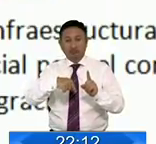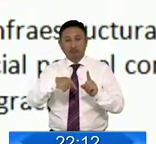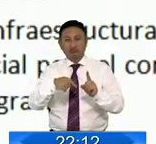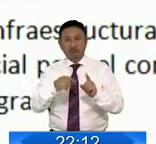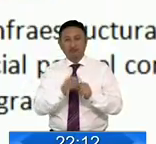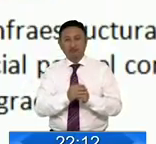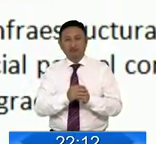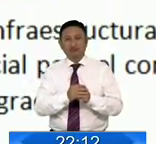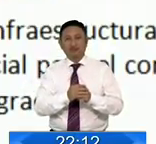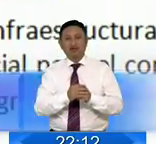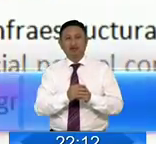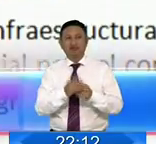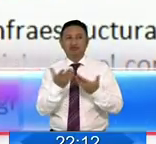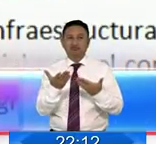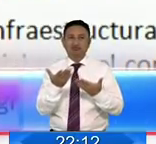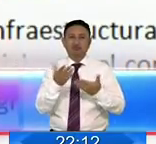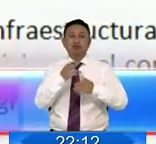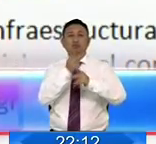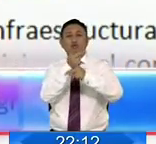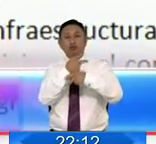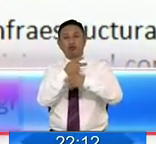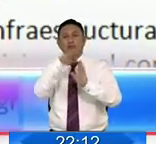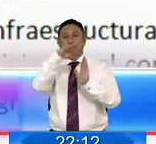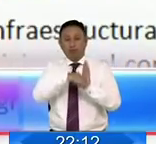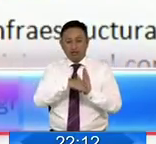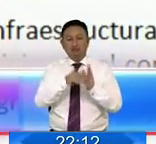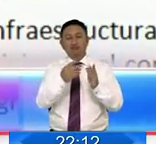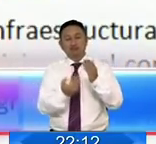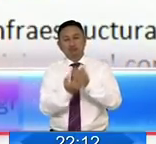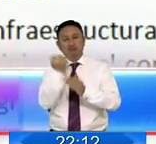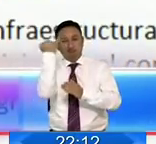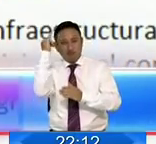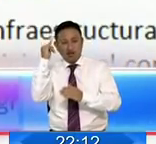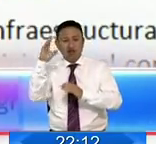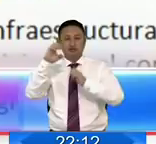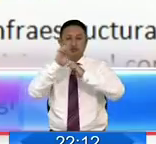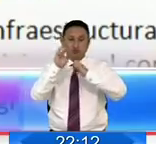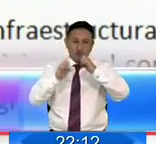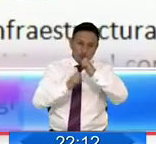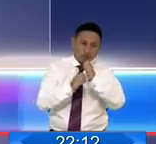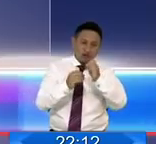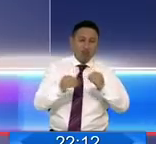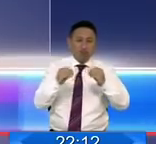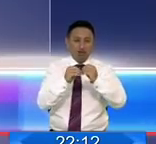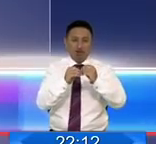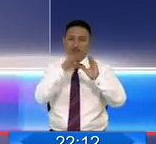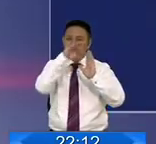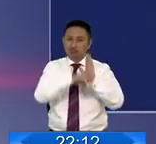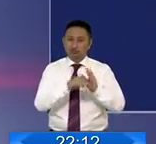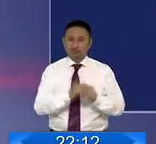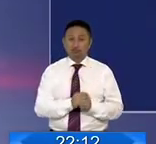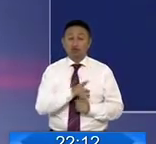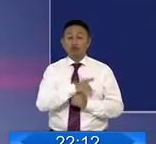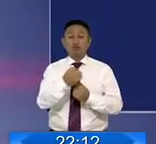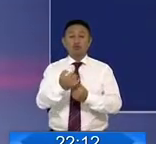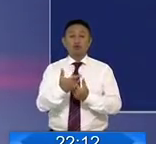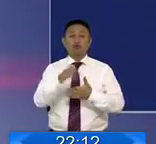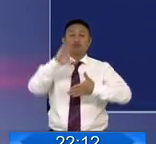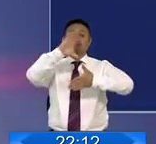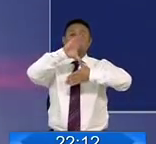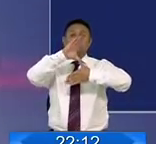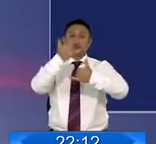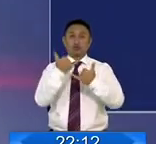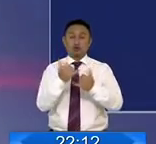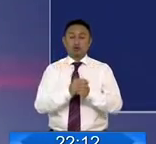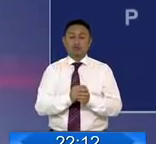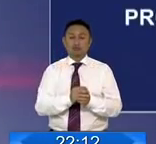de la región, un rezago en productividad, en innovación, en estructura productiva en general. Según el informe, América Latina experimenta una contracción